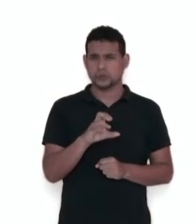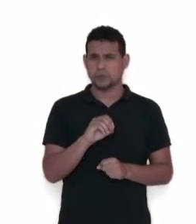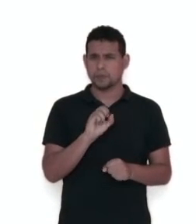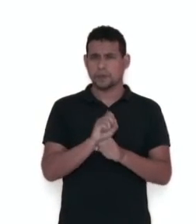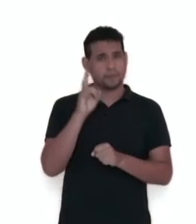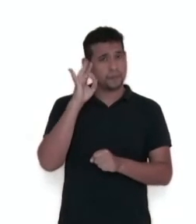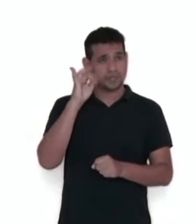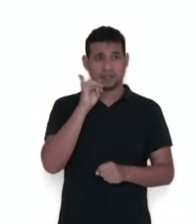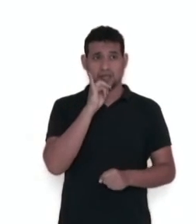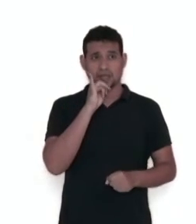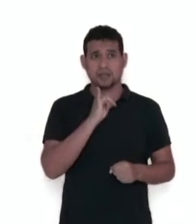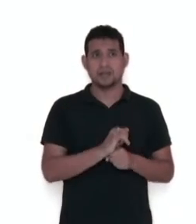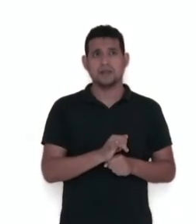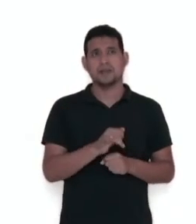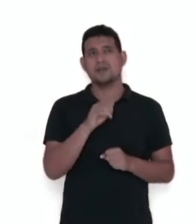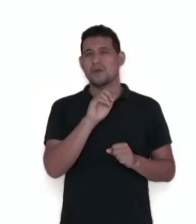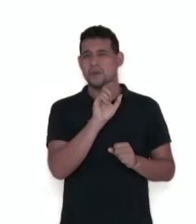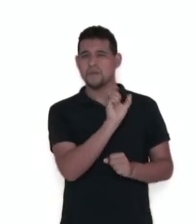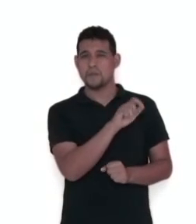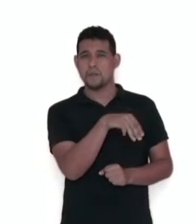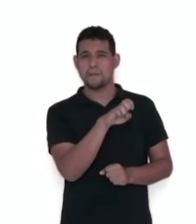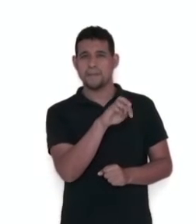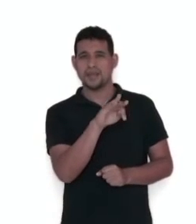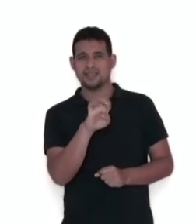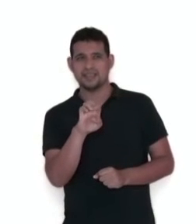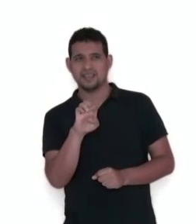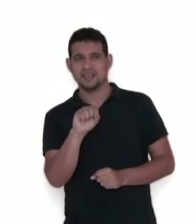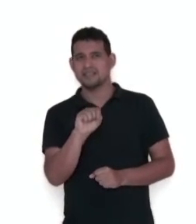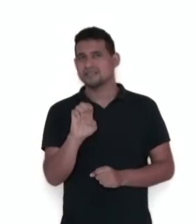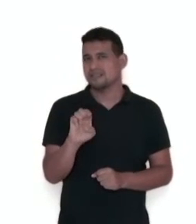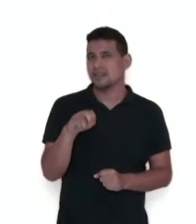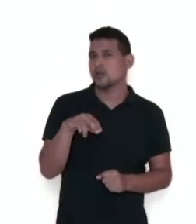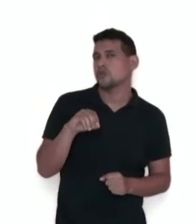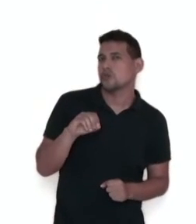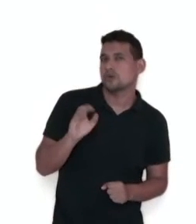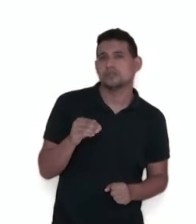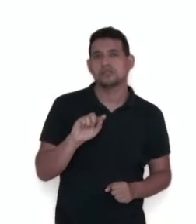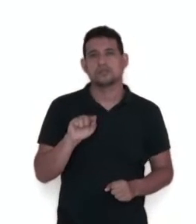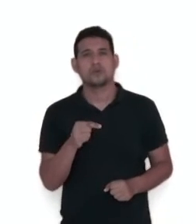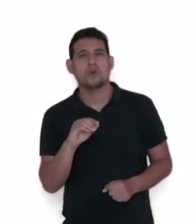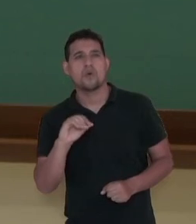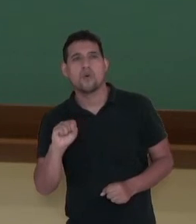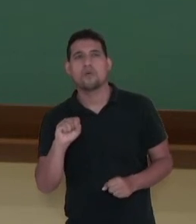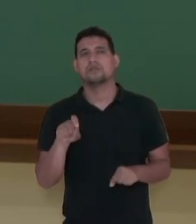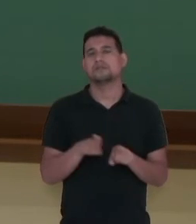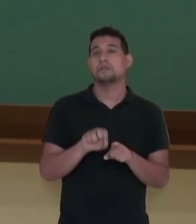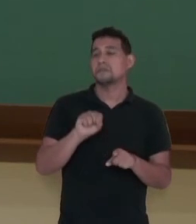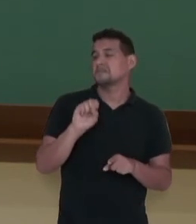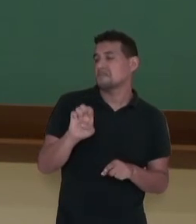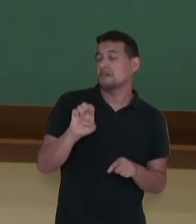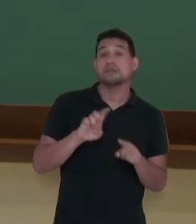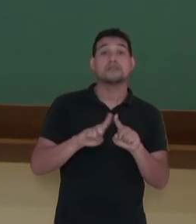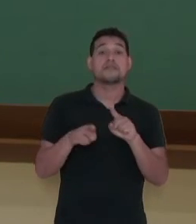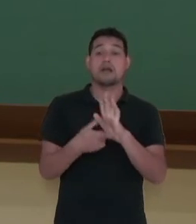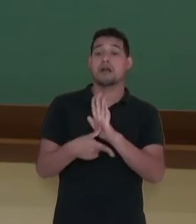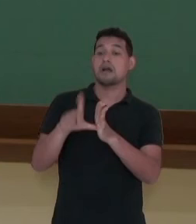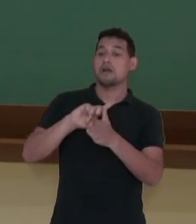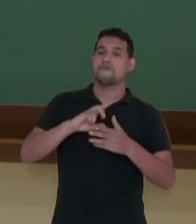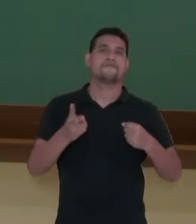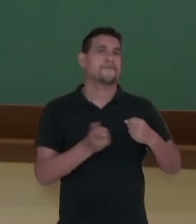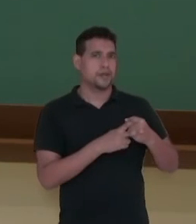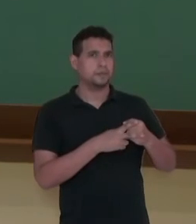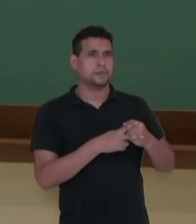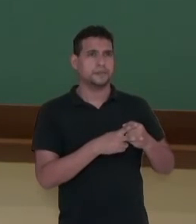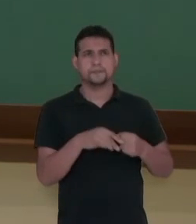reflexivo me, te, se, nos, os y se coloca siempre delante del verbo. A